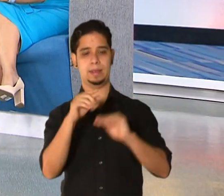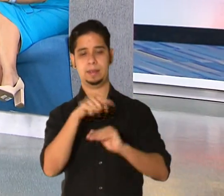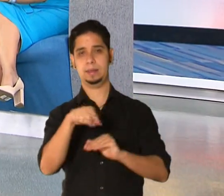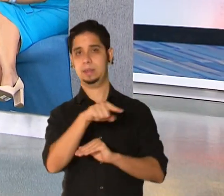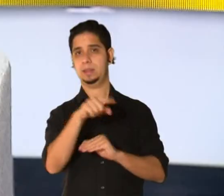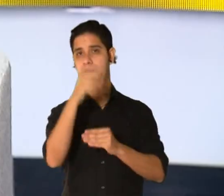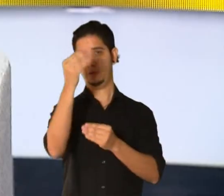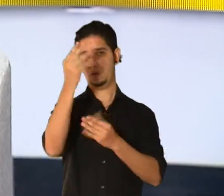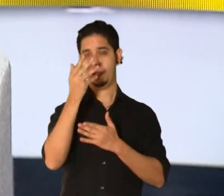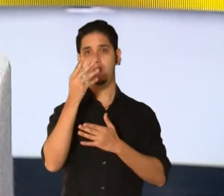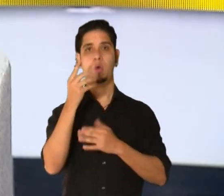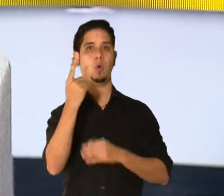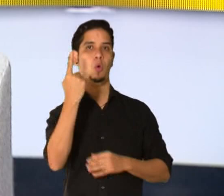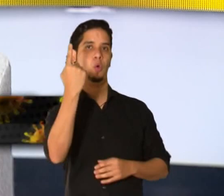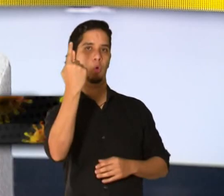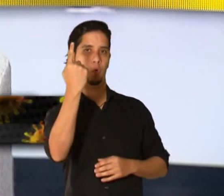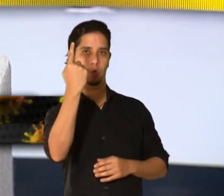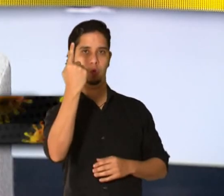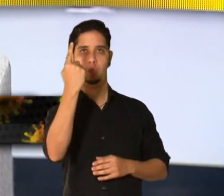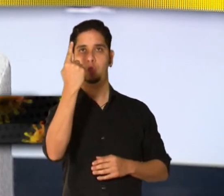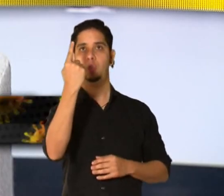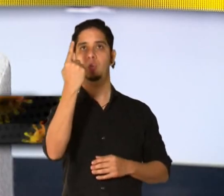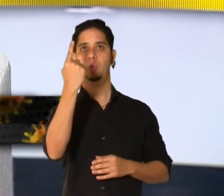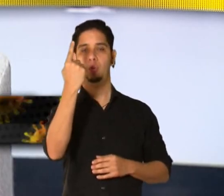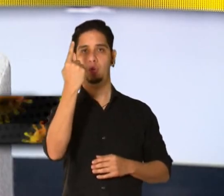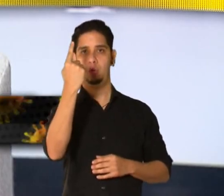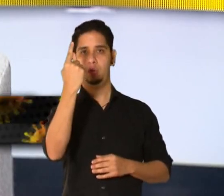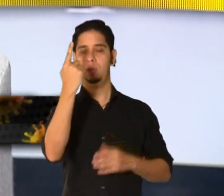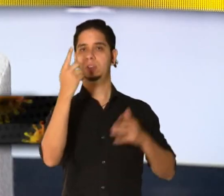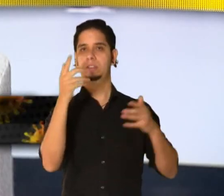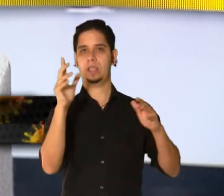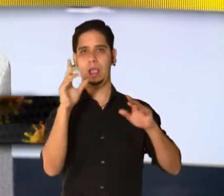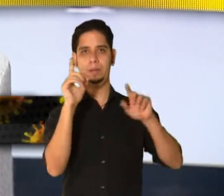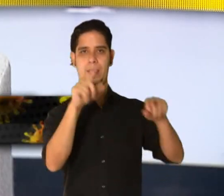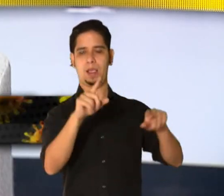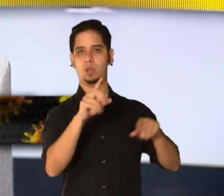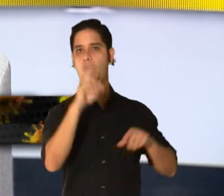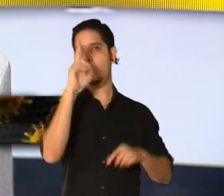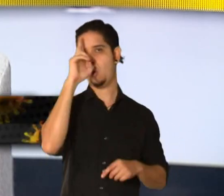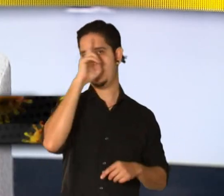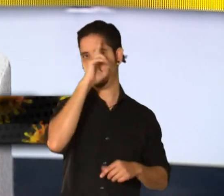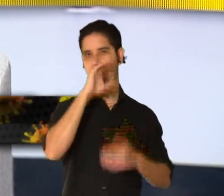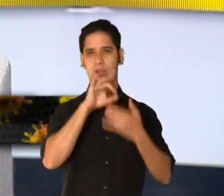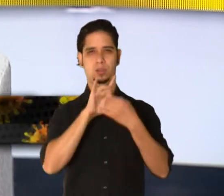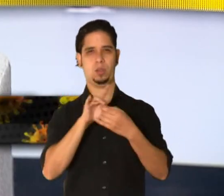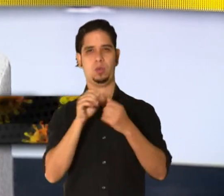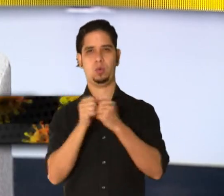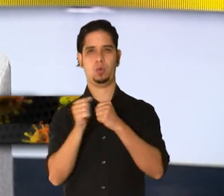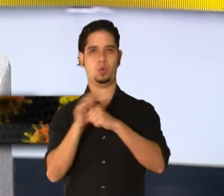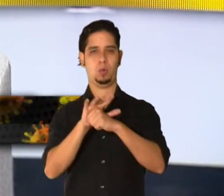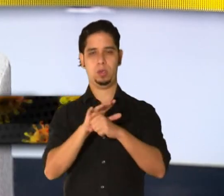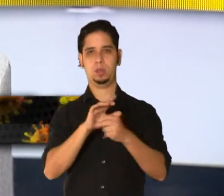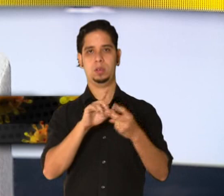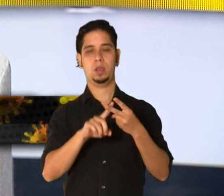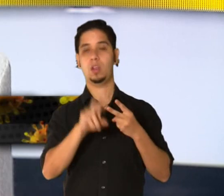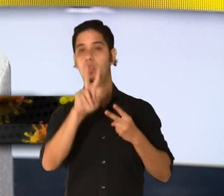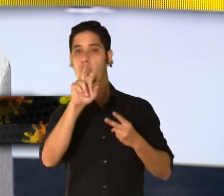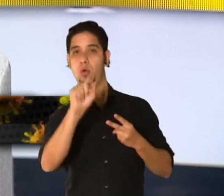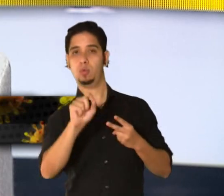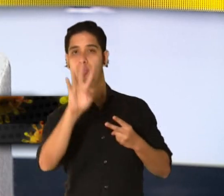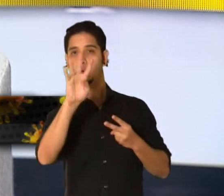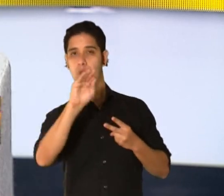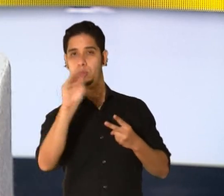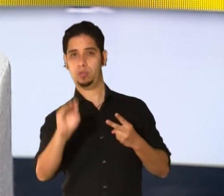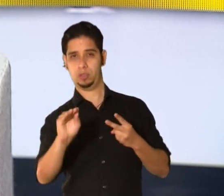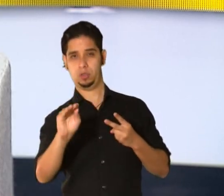ya había una persona en la vivienda que había estado hospitalizada a consecuencia del COVID y que un 2.4% de